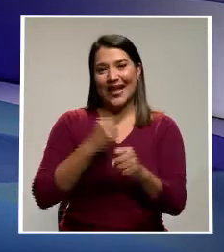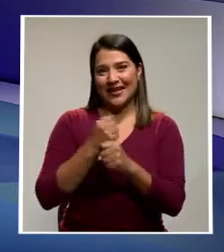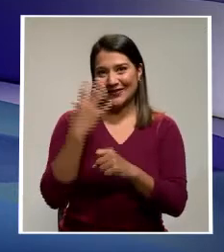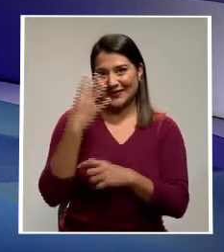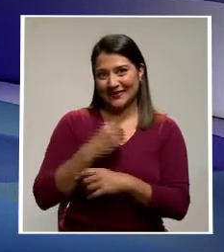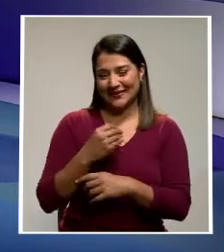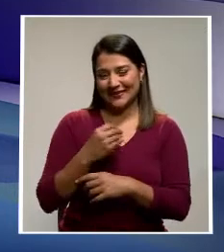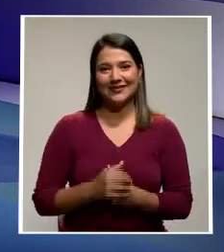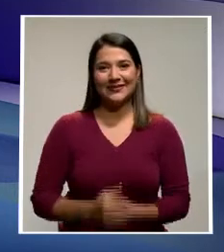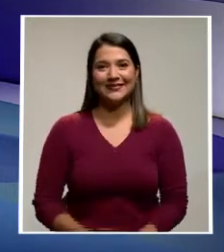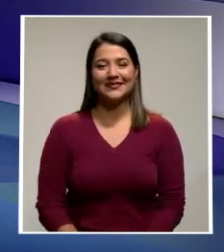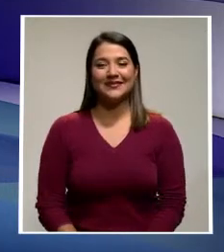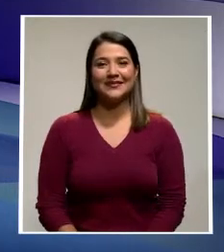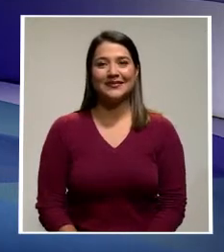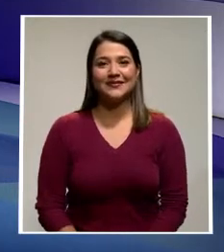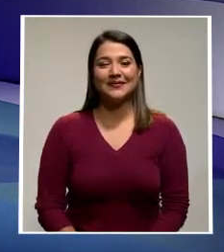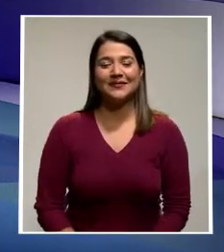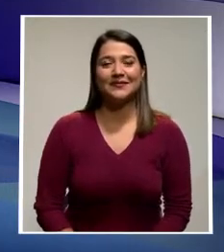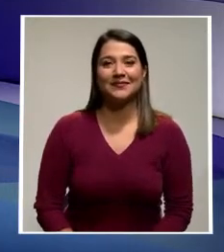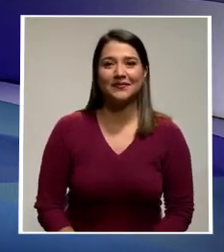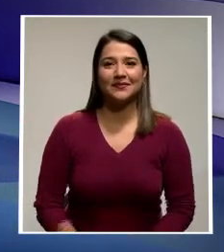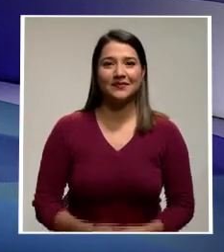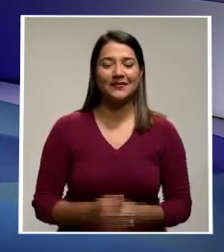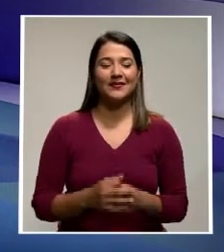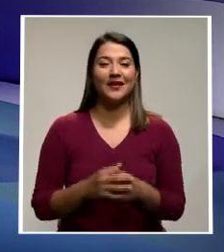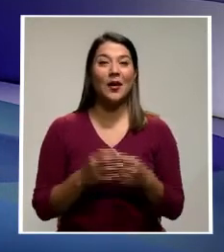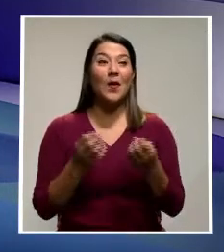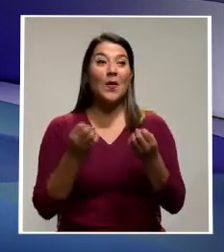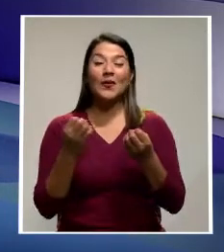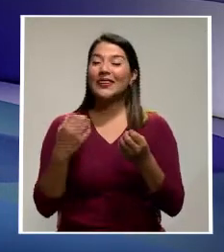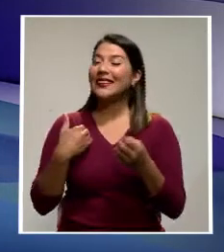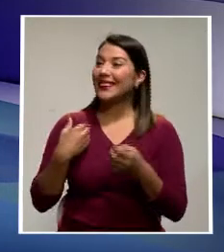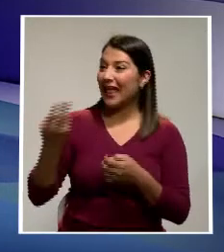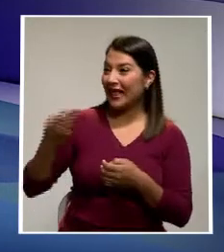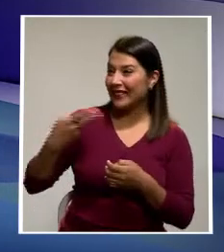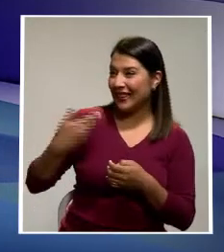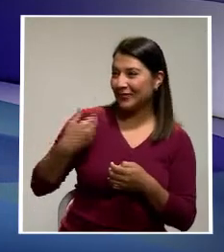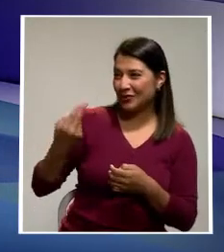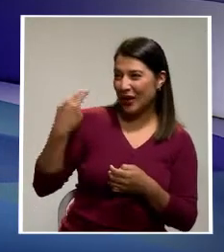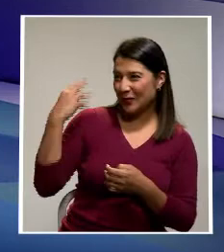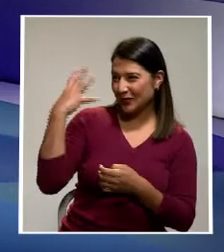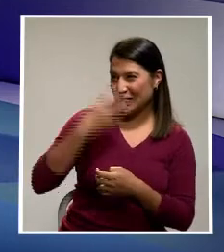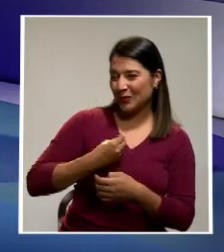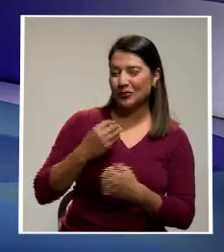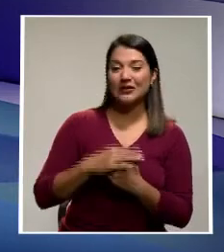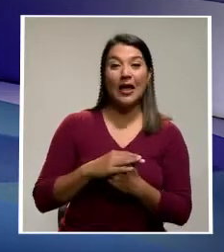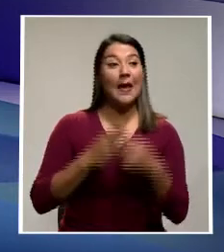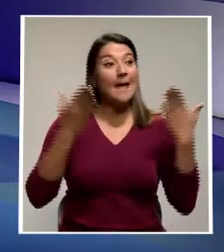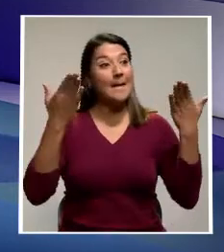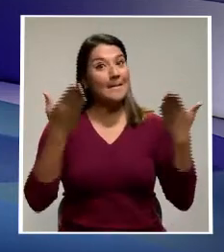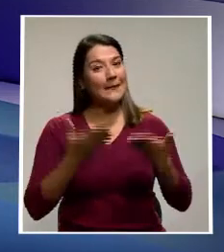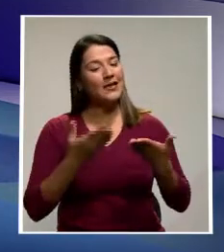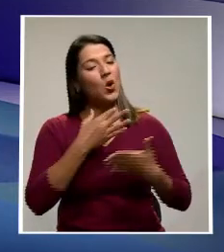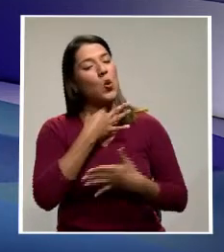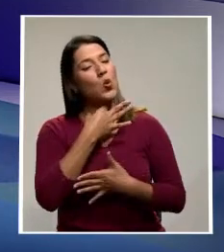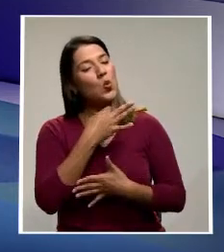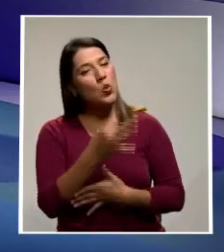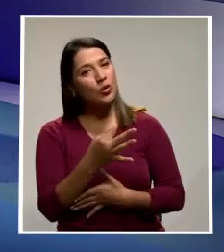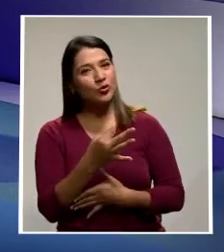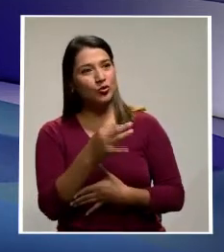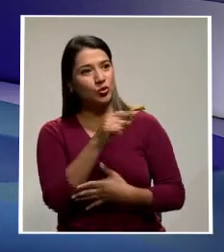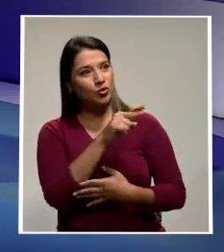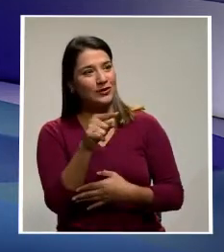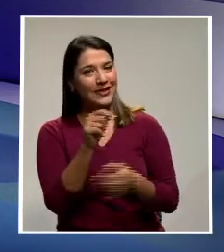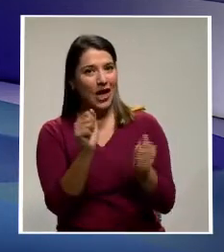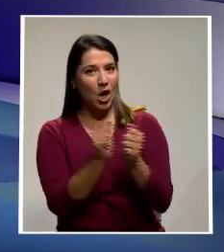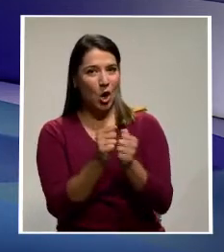todavía están. Que por supuesto están remozados. Bueno, bienvenida, es un gusto enorme tenerte aquí con